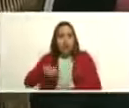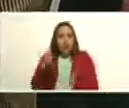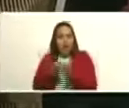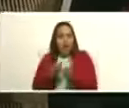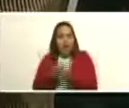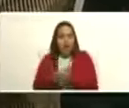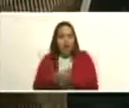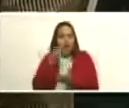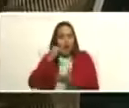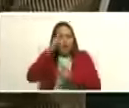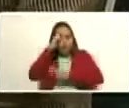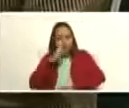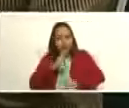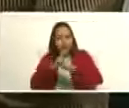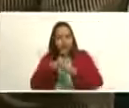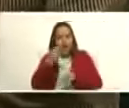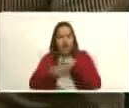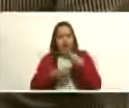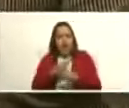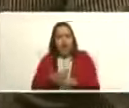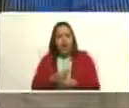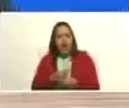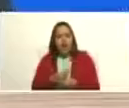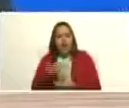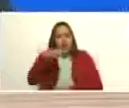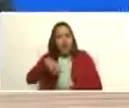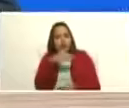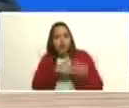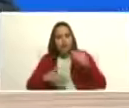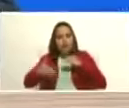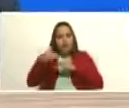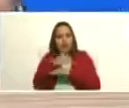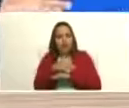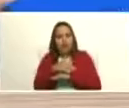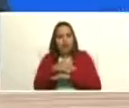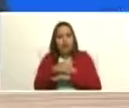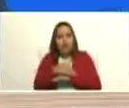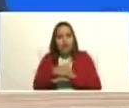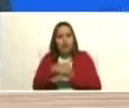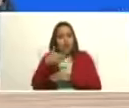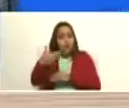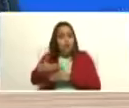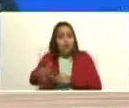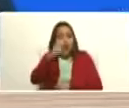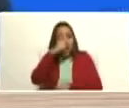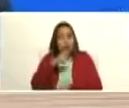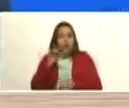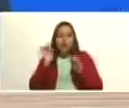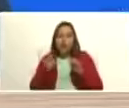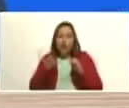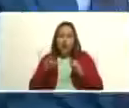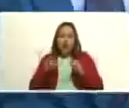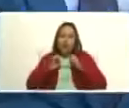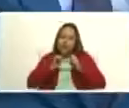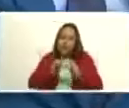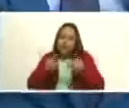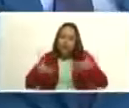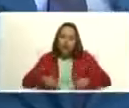los reivindique y que los coloque en un estado superior a estos años de resistencia, dolores y